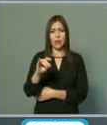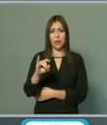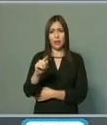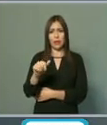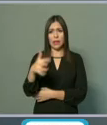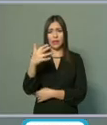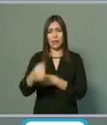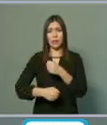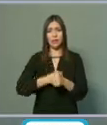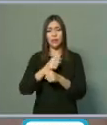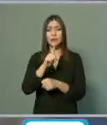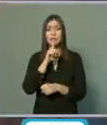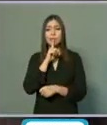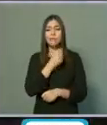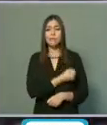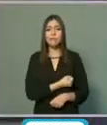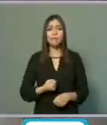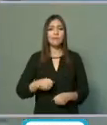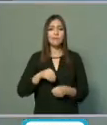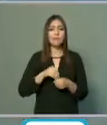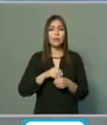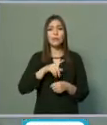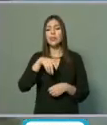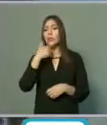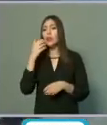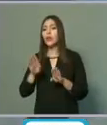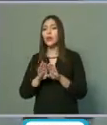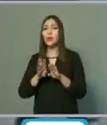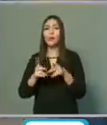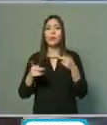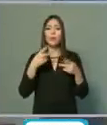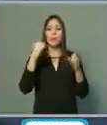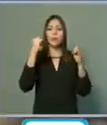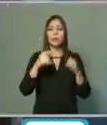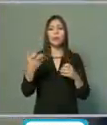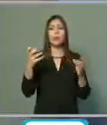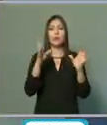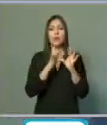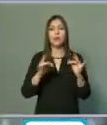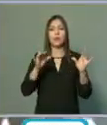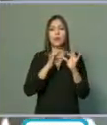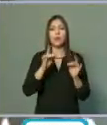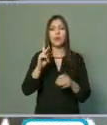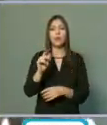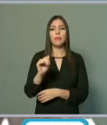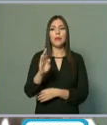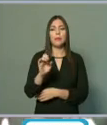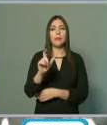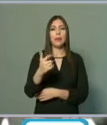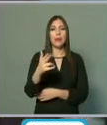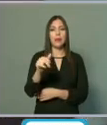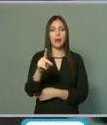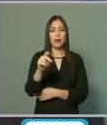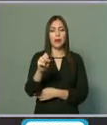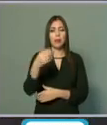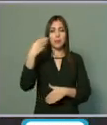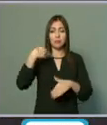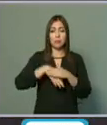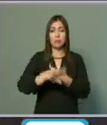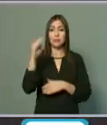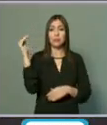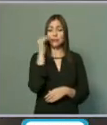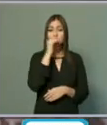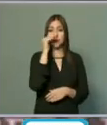su secreto mientras busca su identidad. La charla estará a cargo del ensayista y editor Pavel Granados. La entrada es